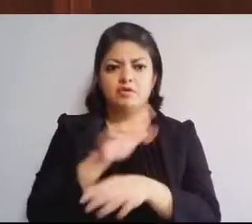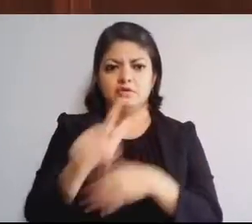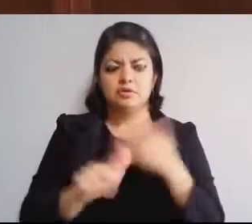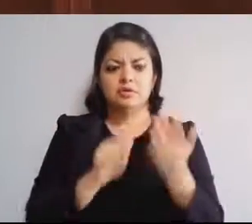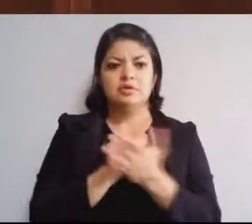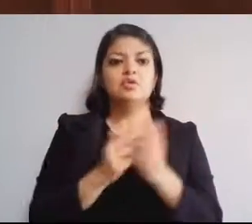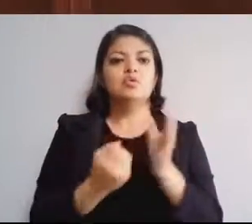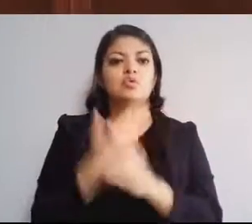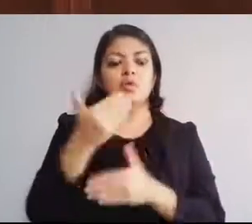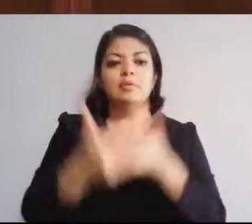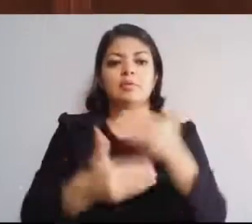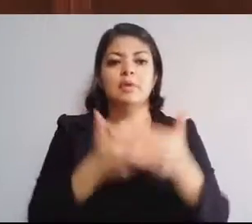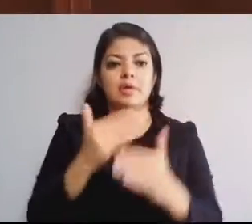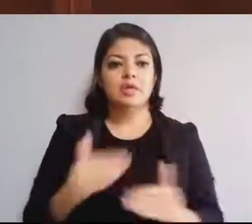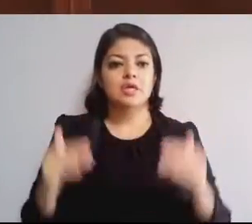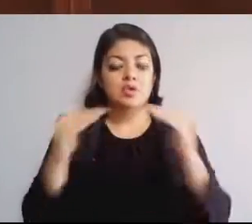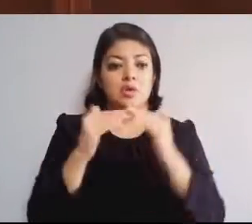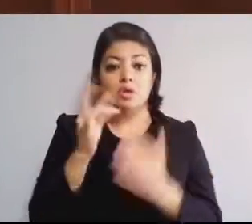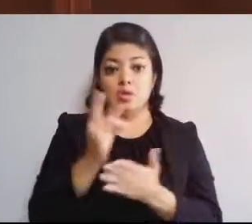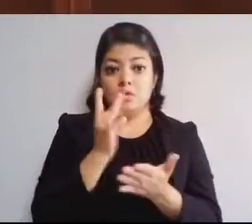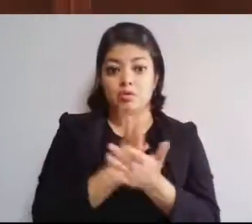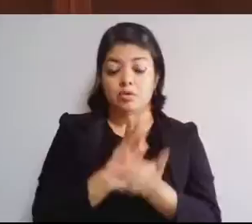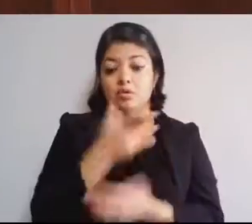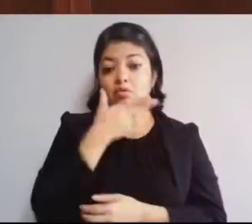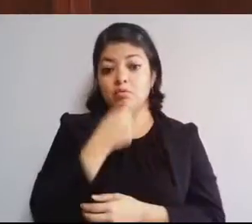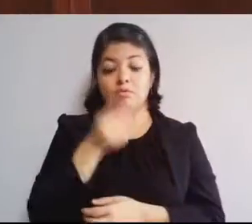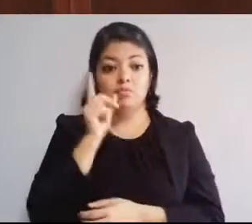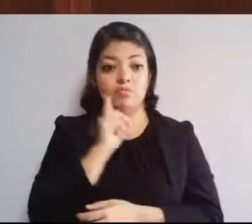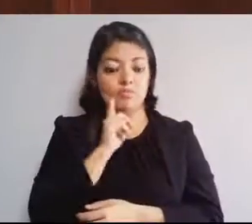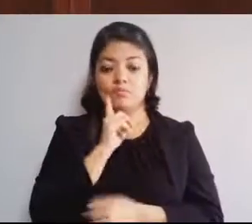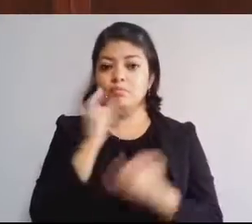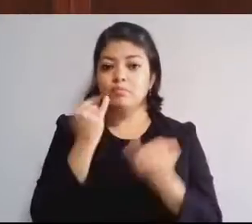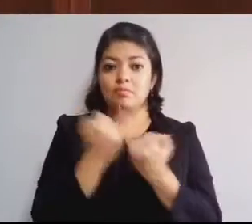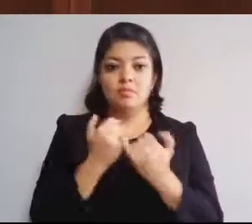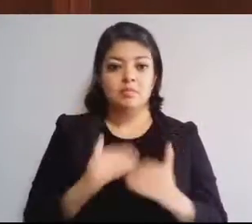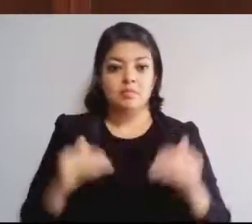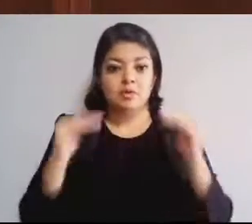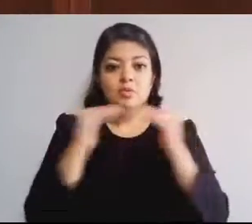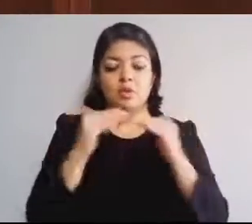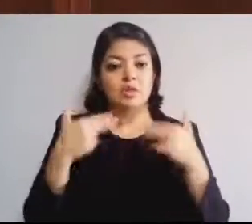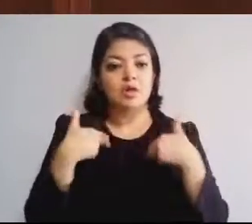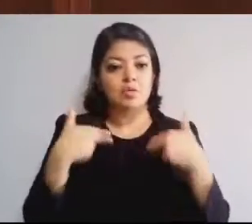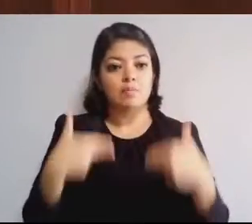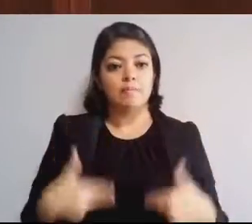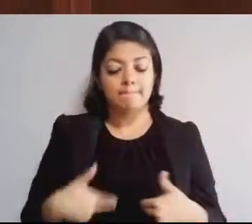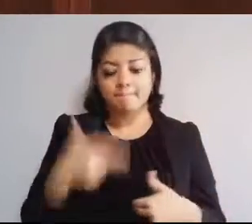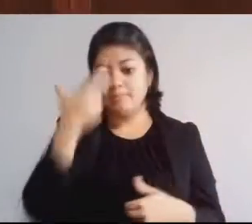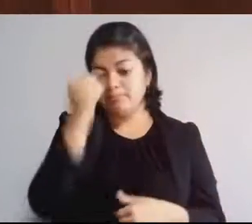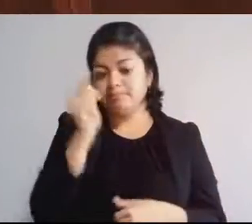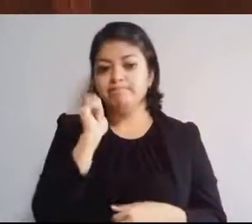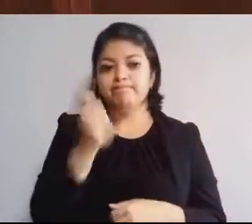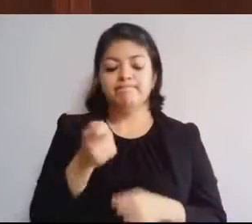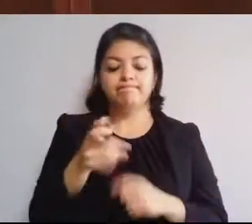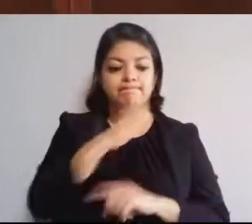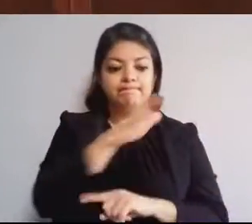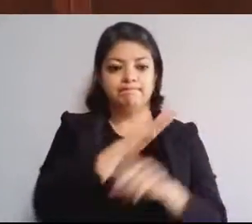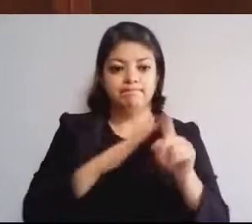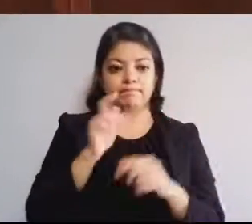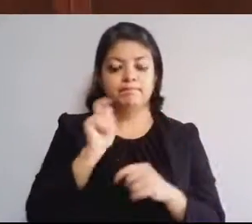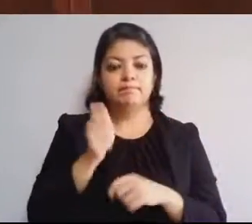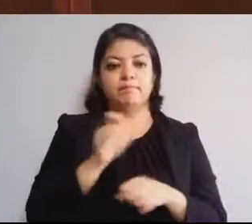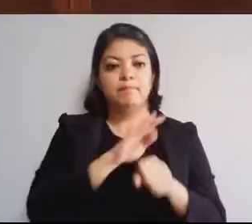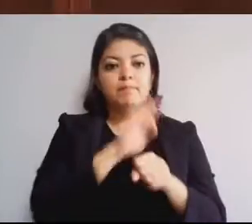etapa en materia de igualdad, no solo entre hombres y mujeres, sino también a la igualdad humana, a razón de ampliar la cobertura en materia de